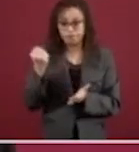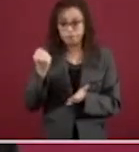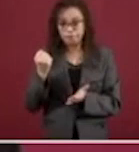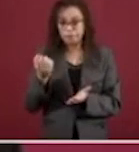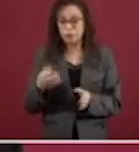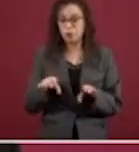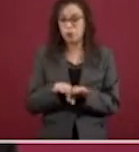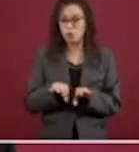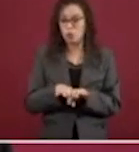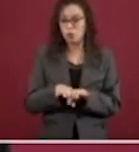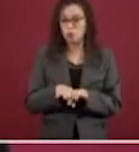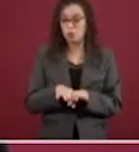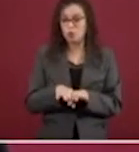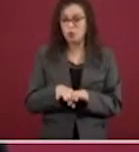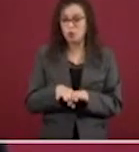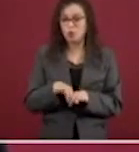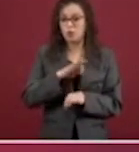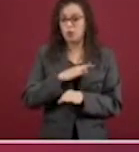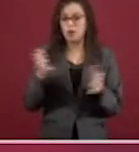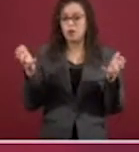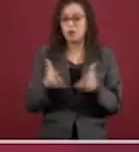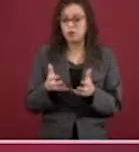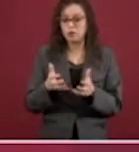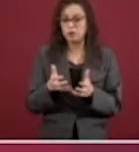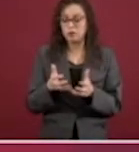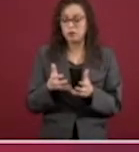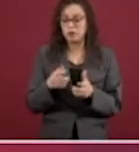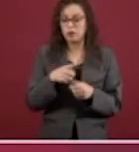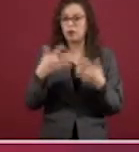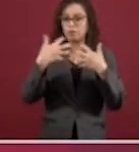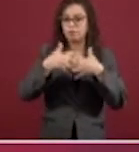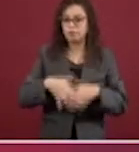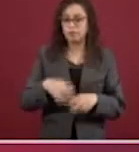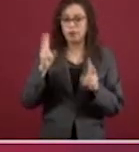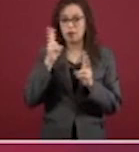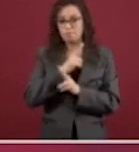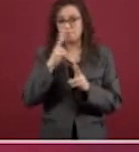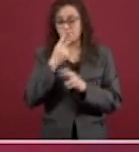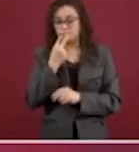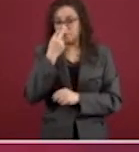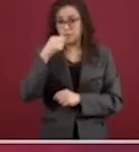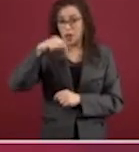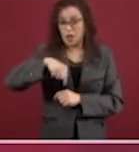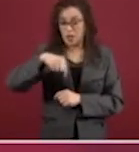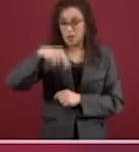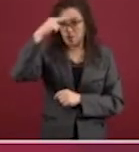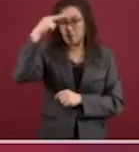prototipos para producir ventiladores en el país y hacerlo